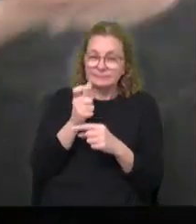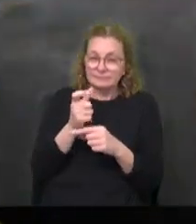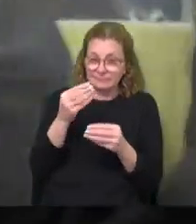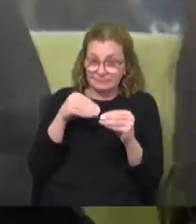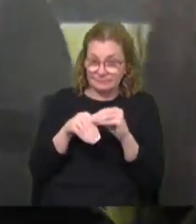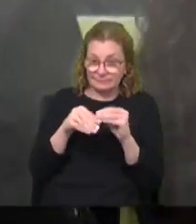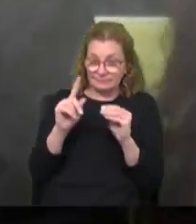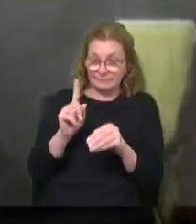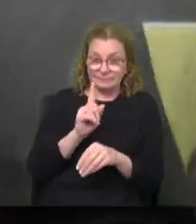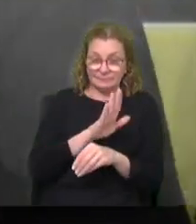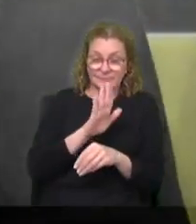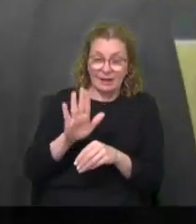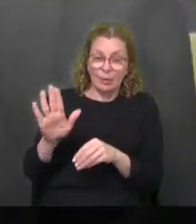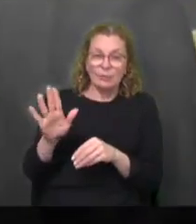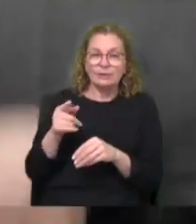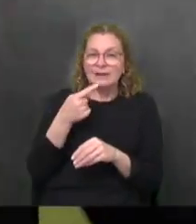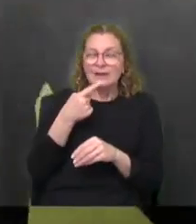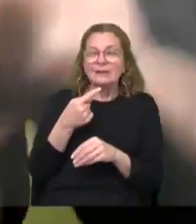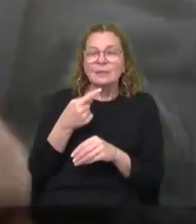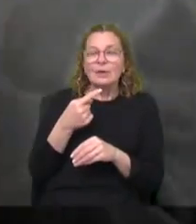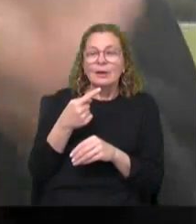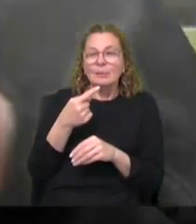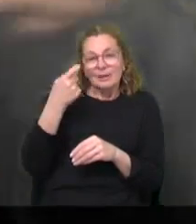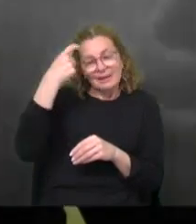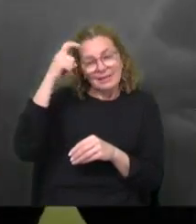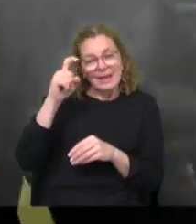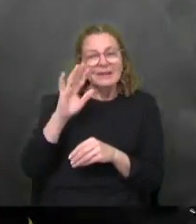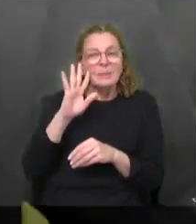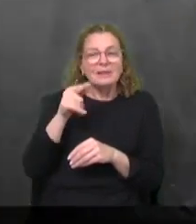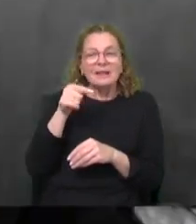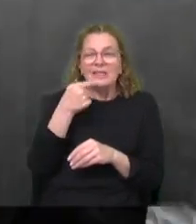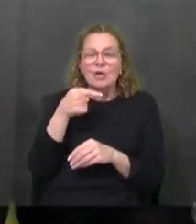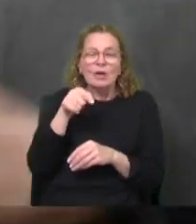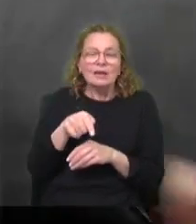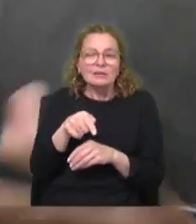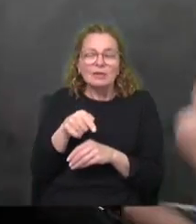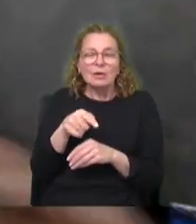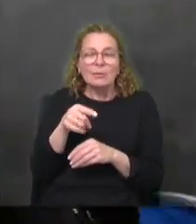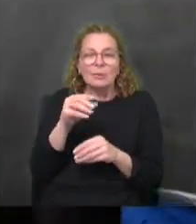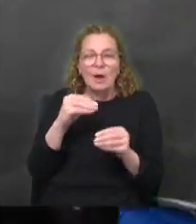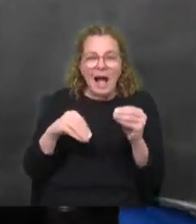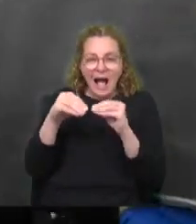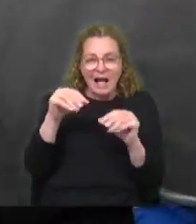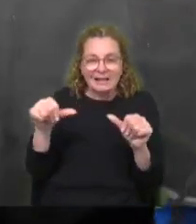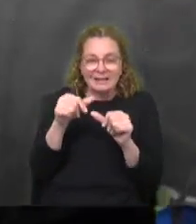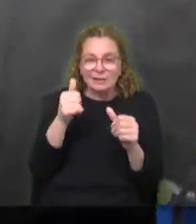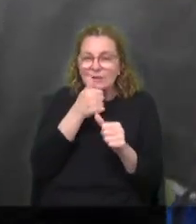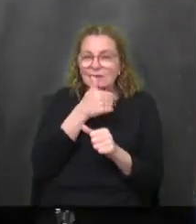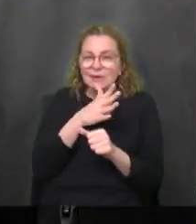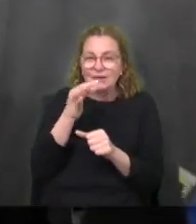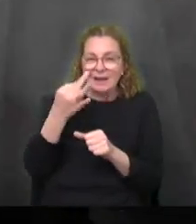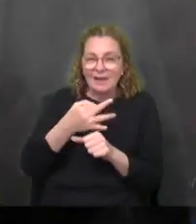lo que íbamos a decir cada uno, tipo, lo fuimos armando entre nosotros, como tirando ideas, ¿qué te parece si digo esto? O sea, fuimos construyendo esta historia que la verdad